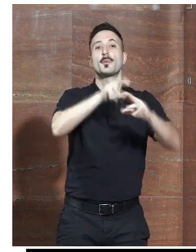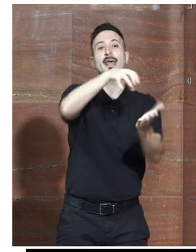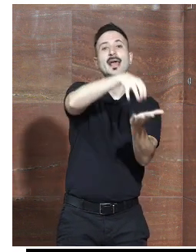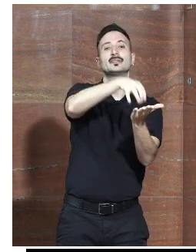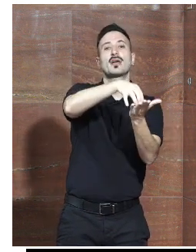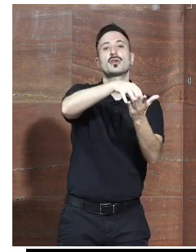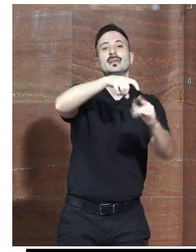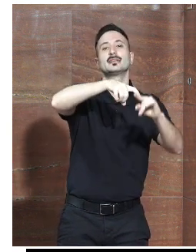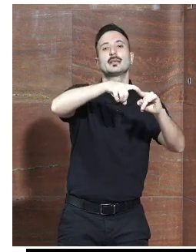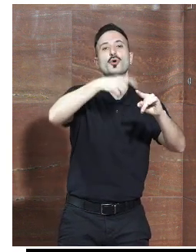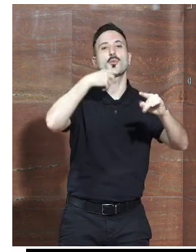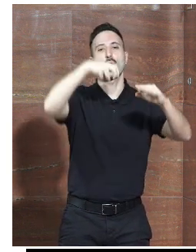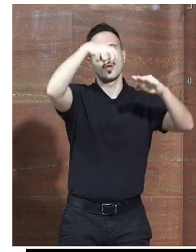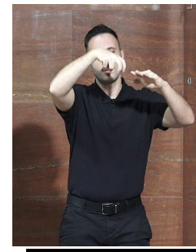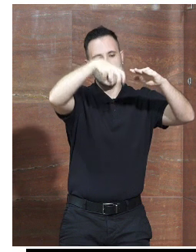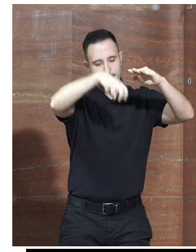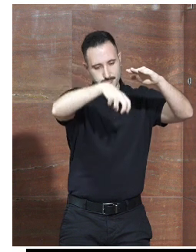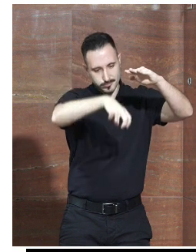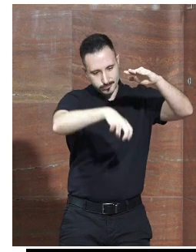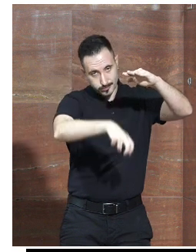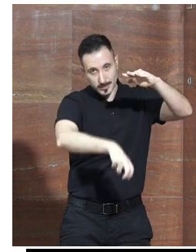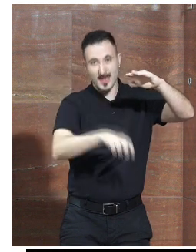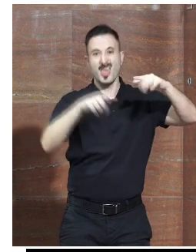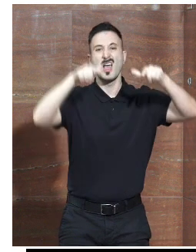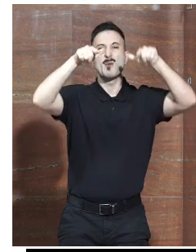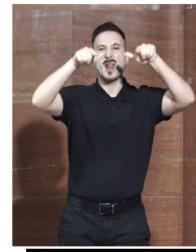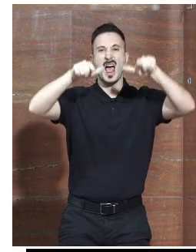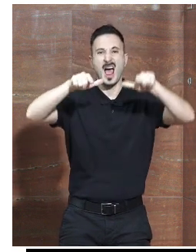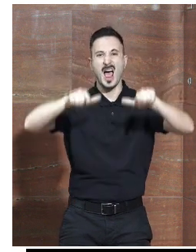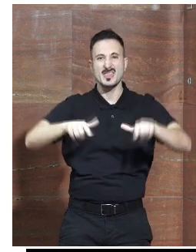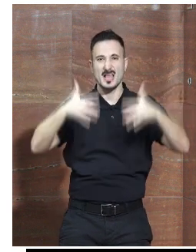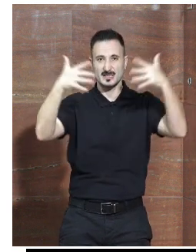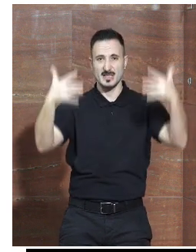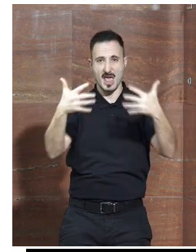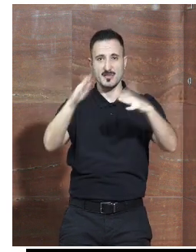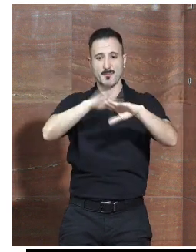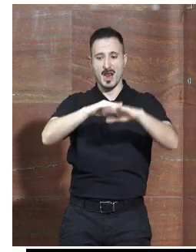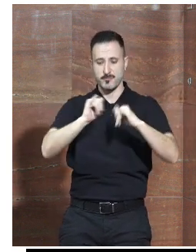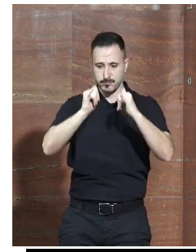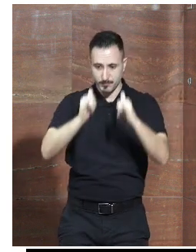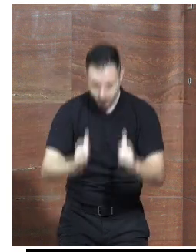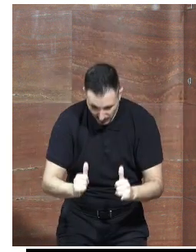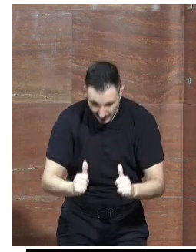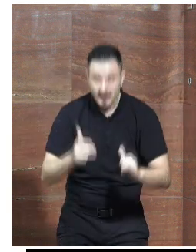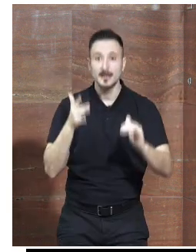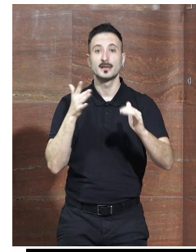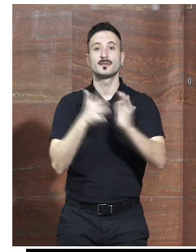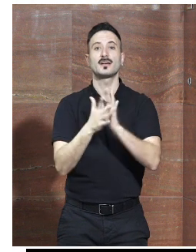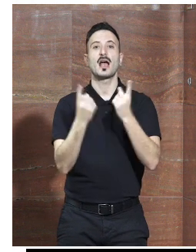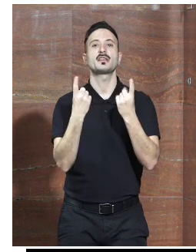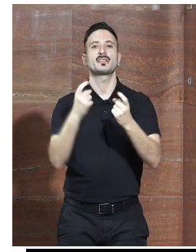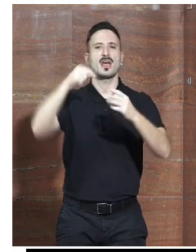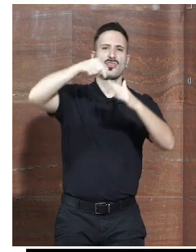tipo pozo, las que tienes que bajar unas 10 plantas para poder llegar al andén. Entonces, claro, esa necesidad de tener que